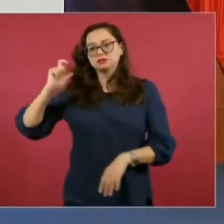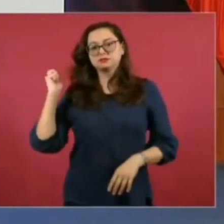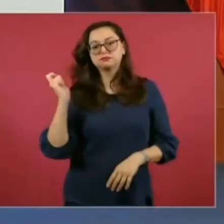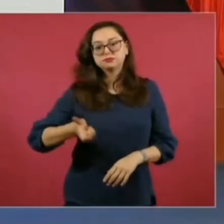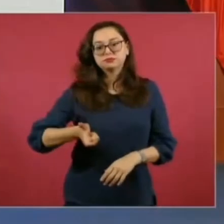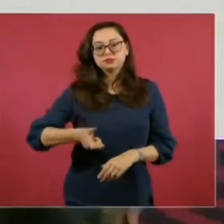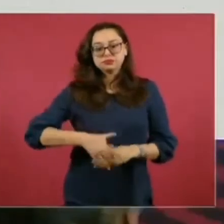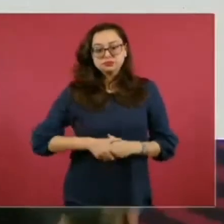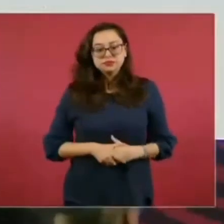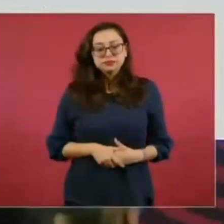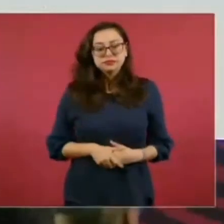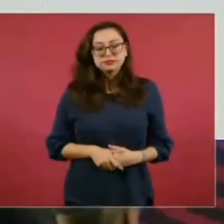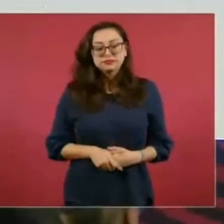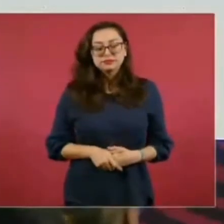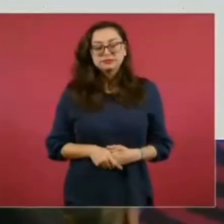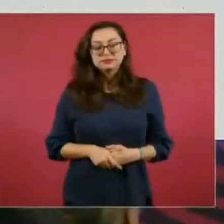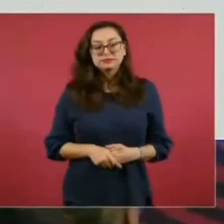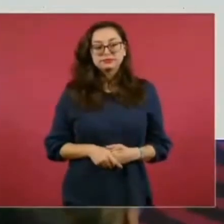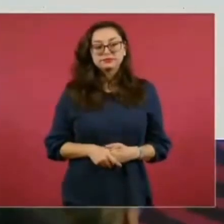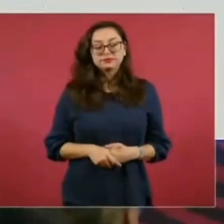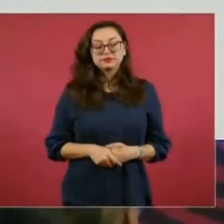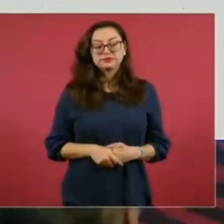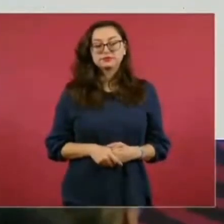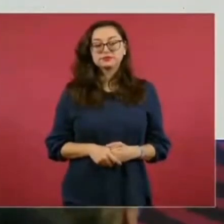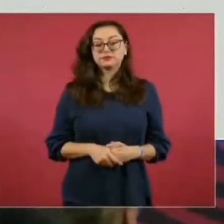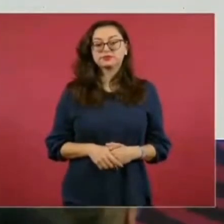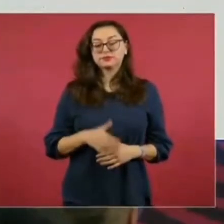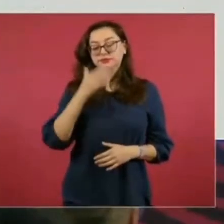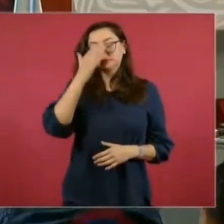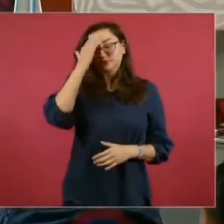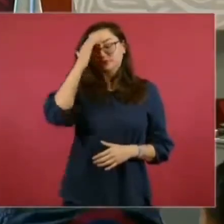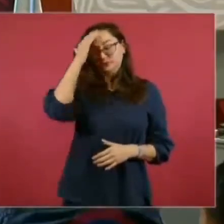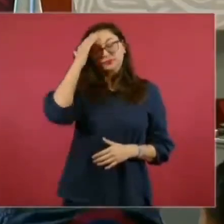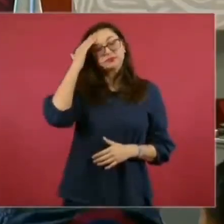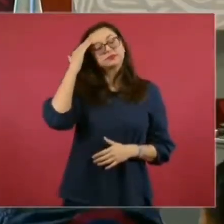No conformes con el avance en la privatización